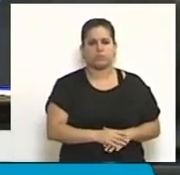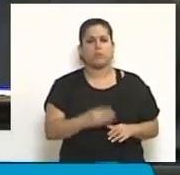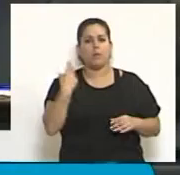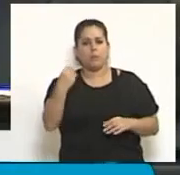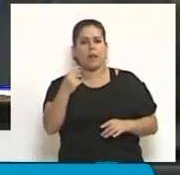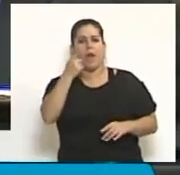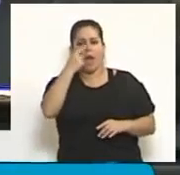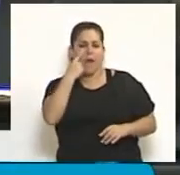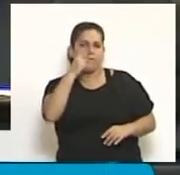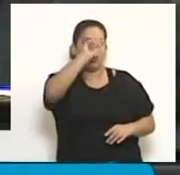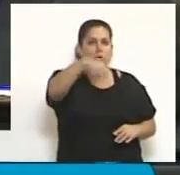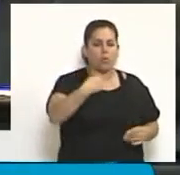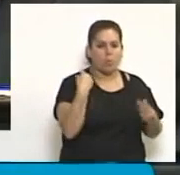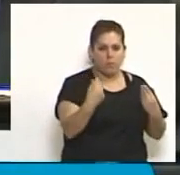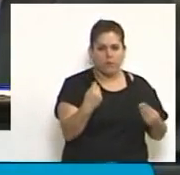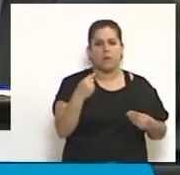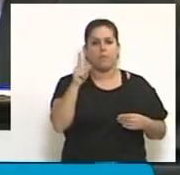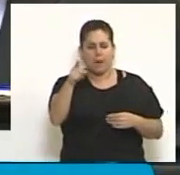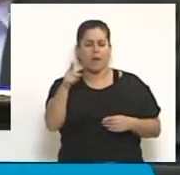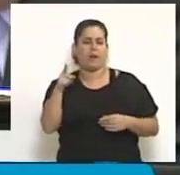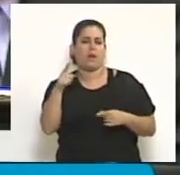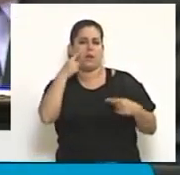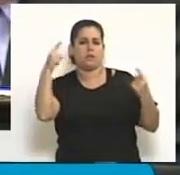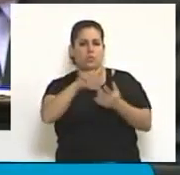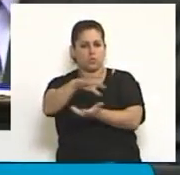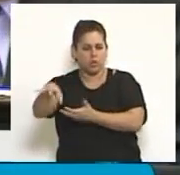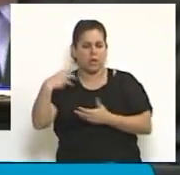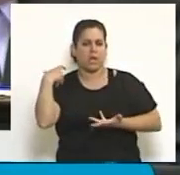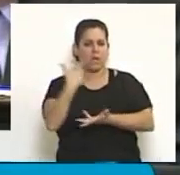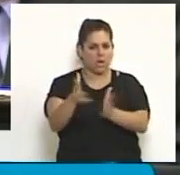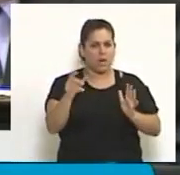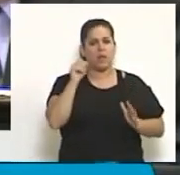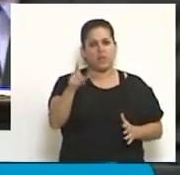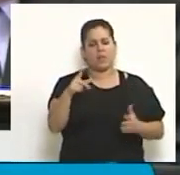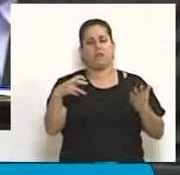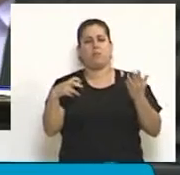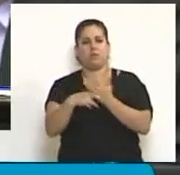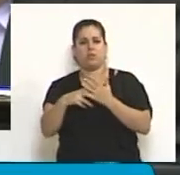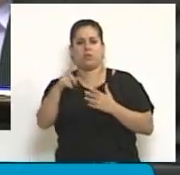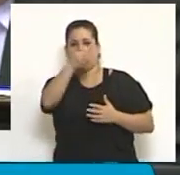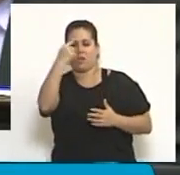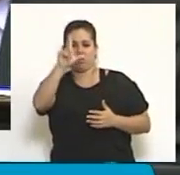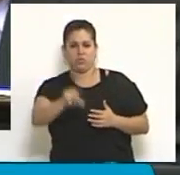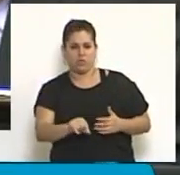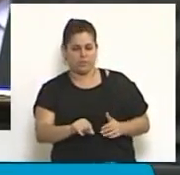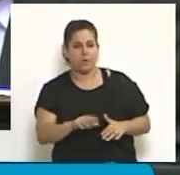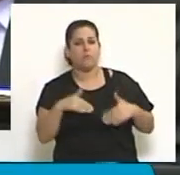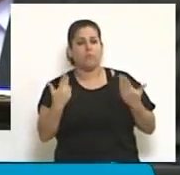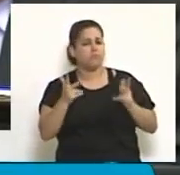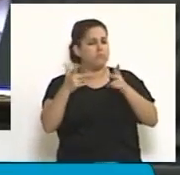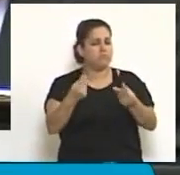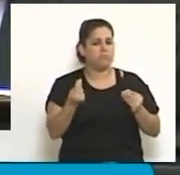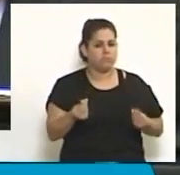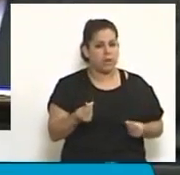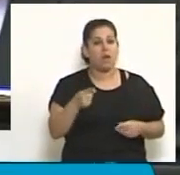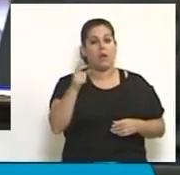su proceder a las instrucciones generales que imparta el Procurador General de la Nación. Es decir, la